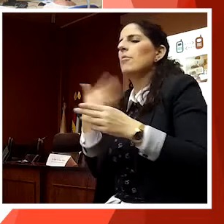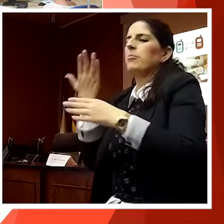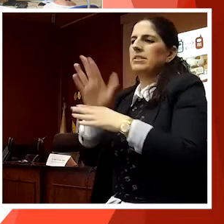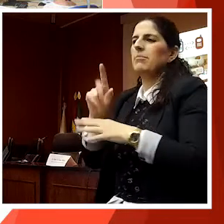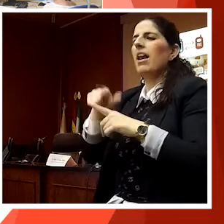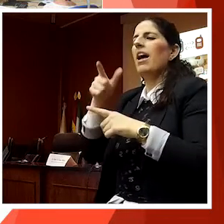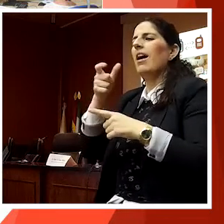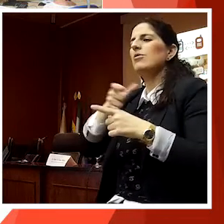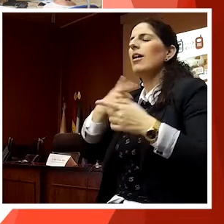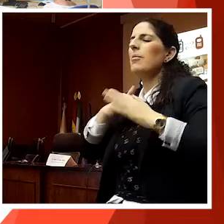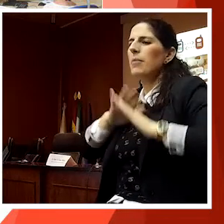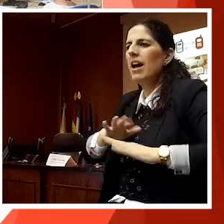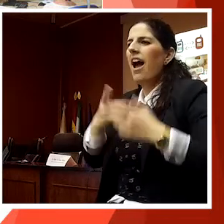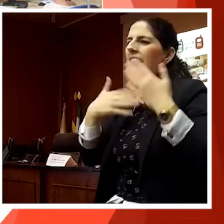poco